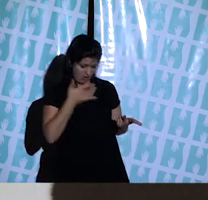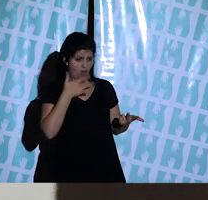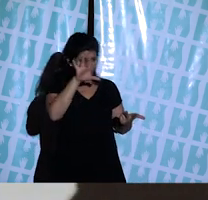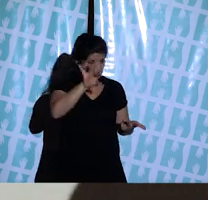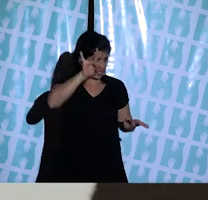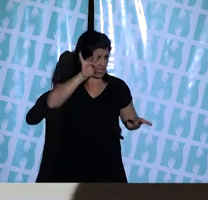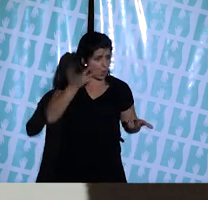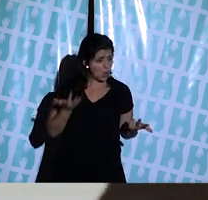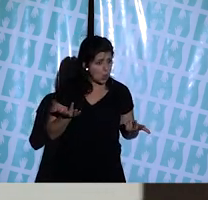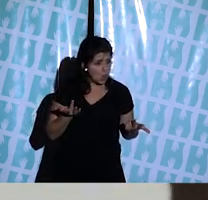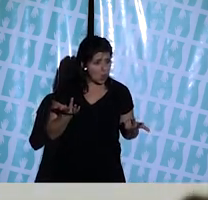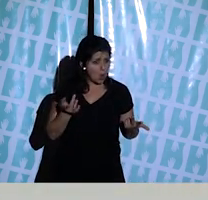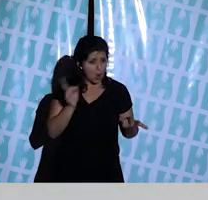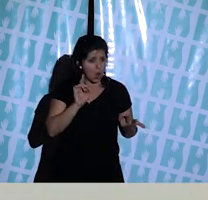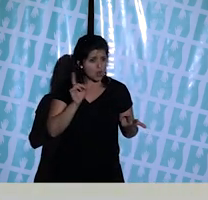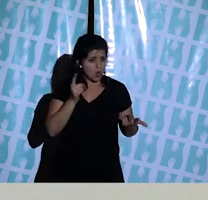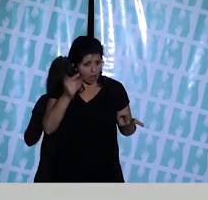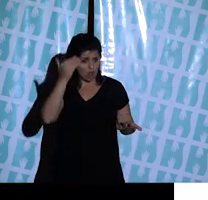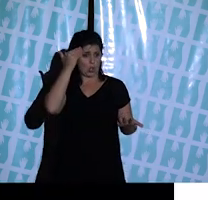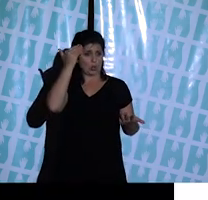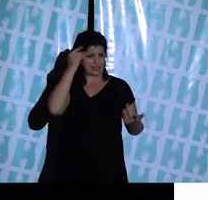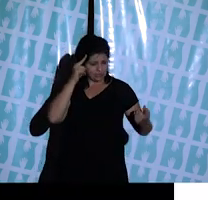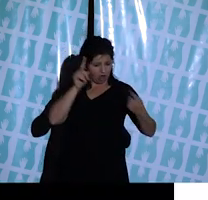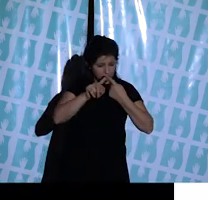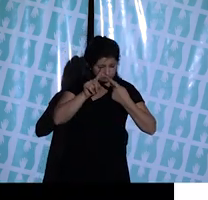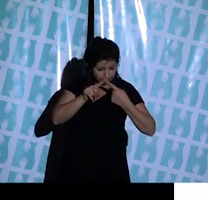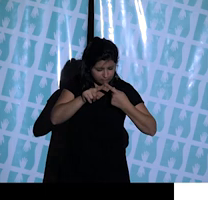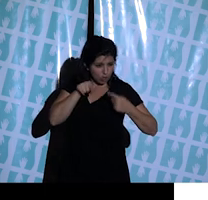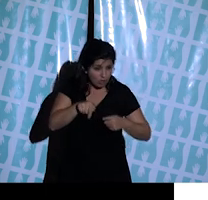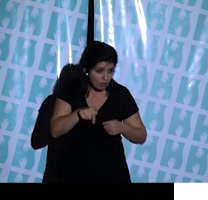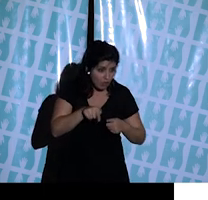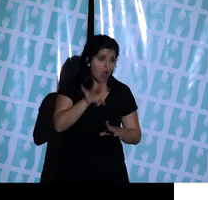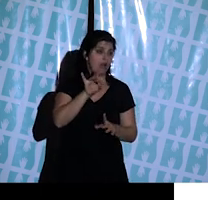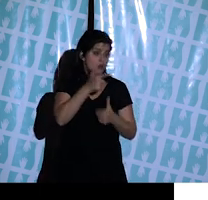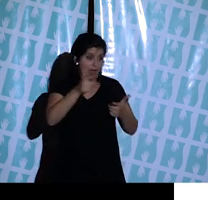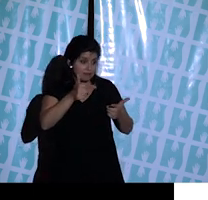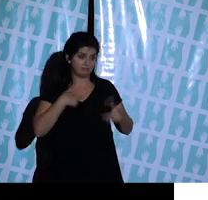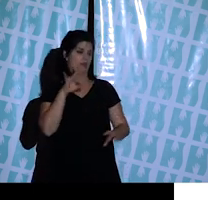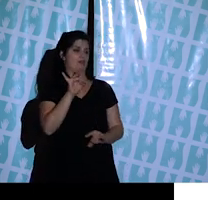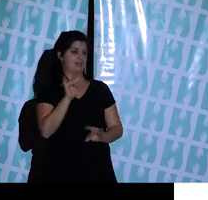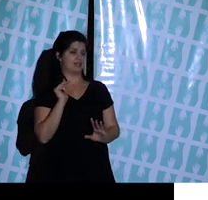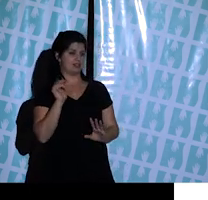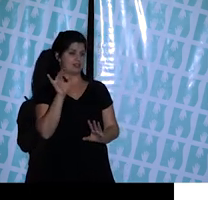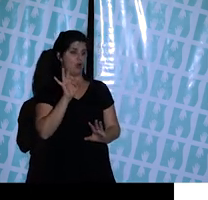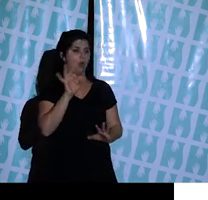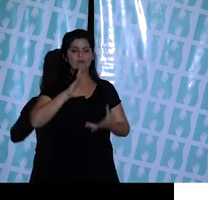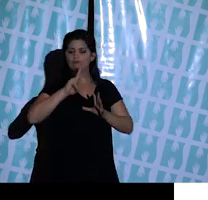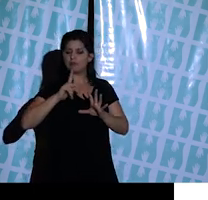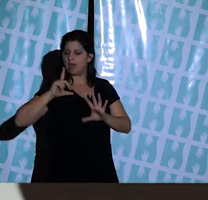Elijo. Si no tenemos una conciencia, es muy difícil. Tengo una vida enfocada en un proyecto de vida o en un patrón de